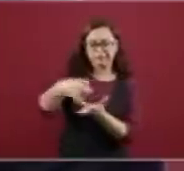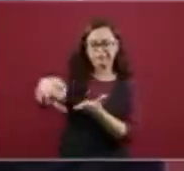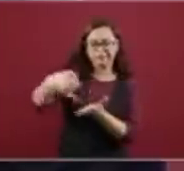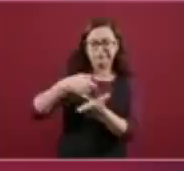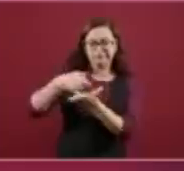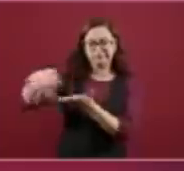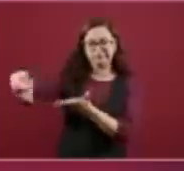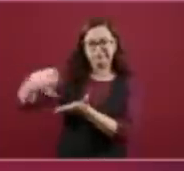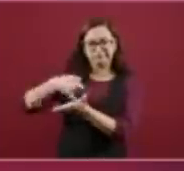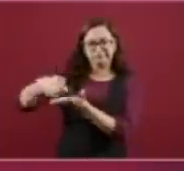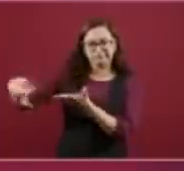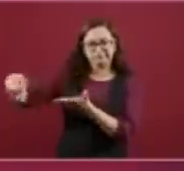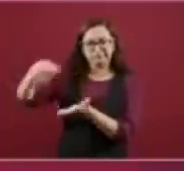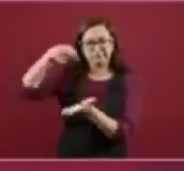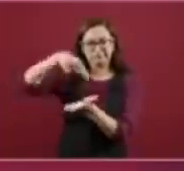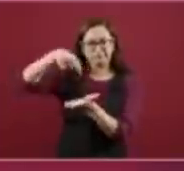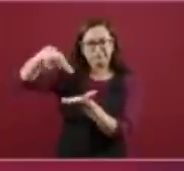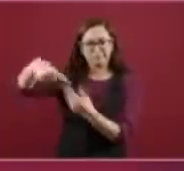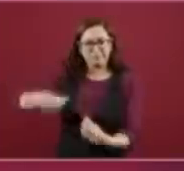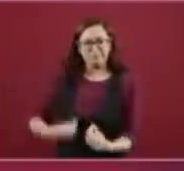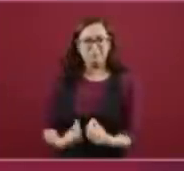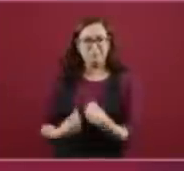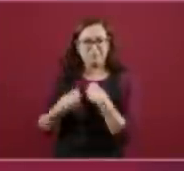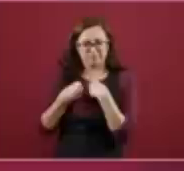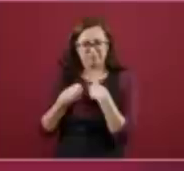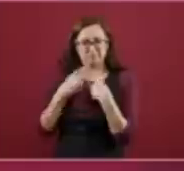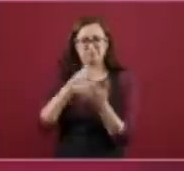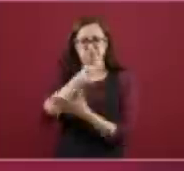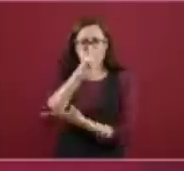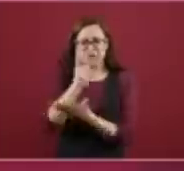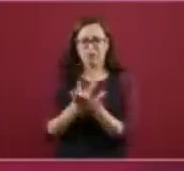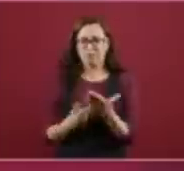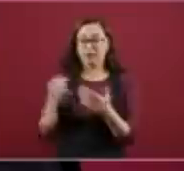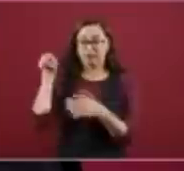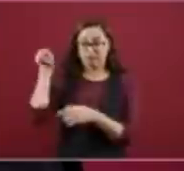porque la